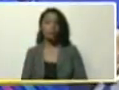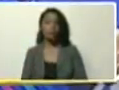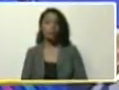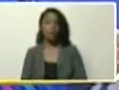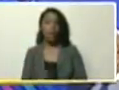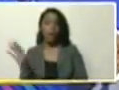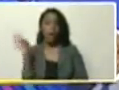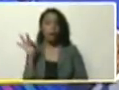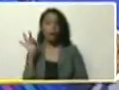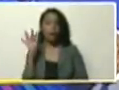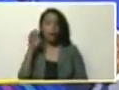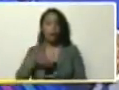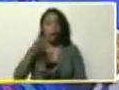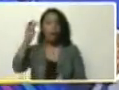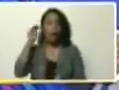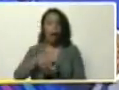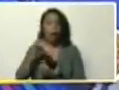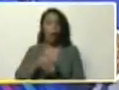electa del estado Aragua,